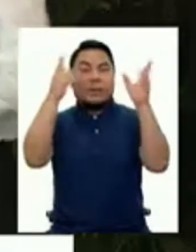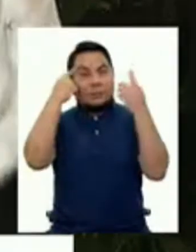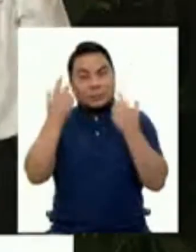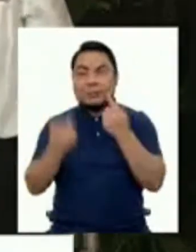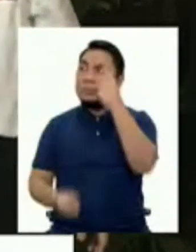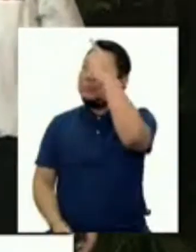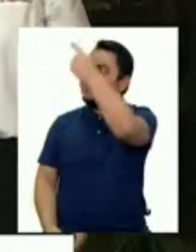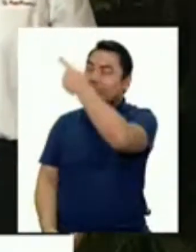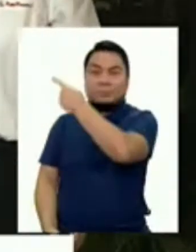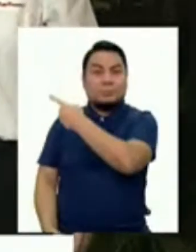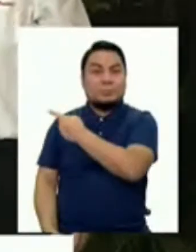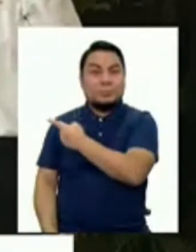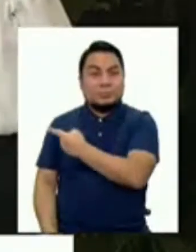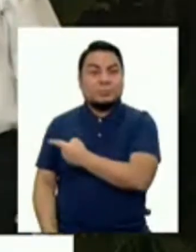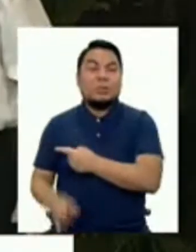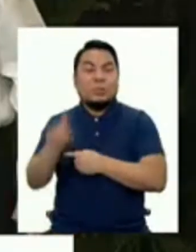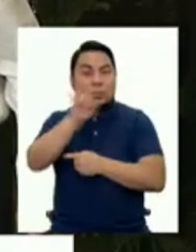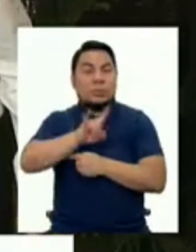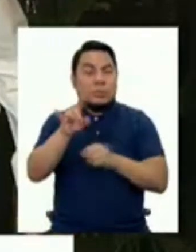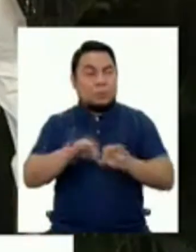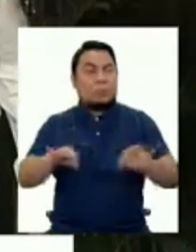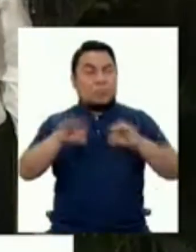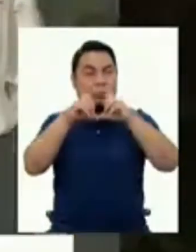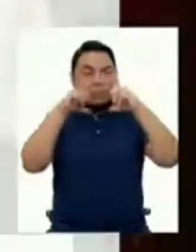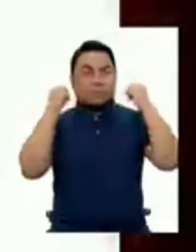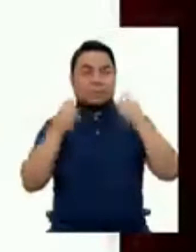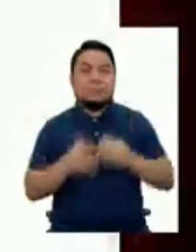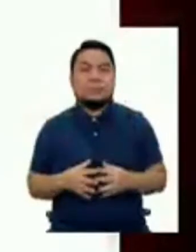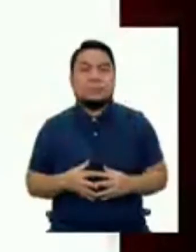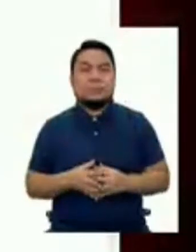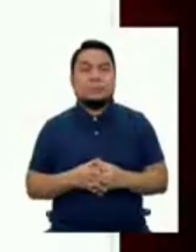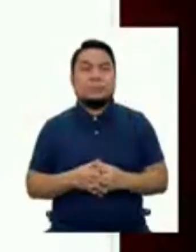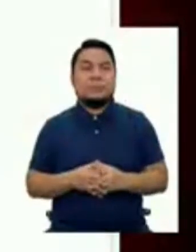la relevancia del uso de la mascarilla.